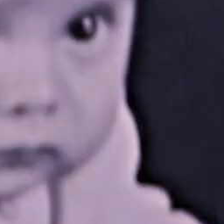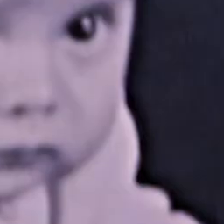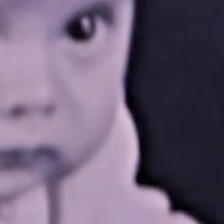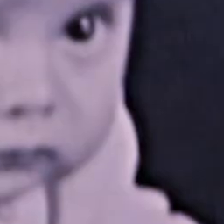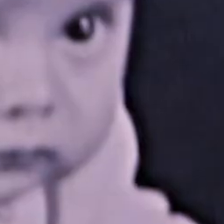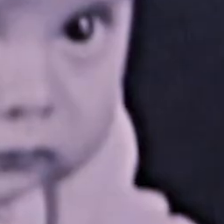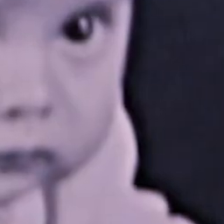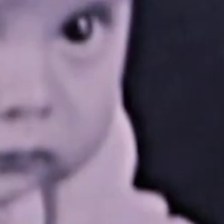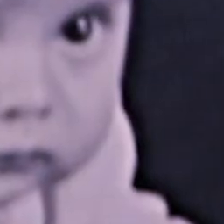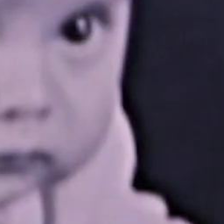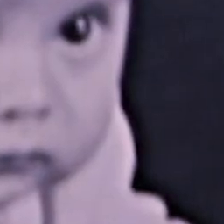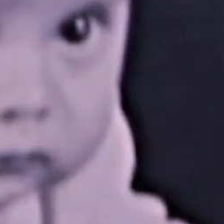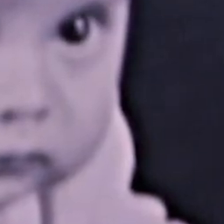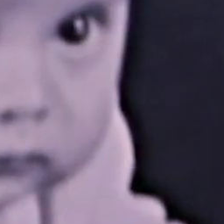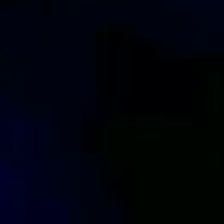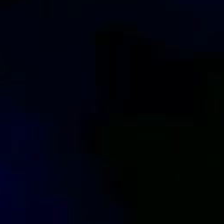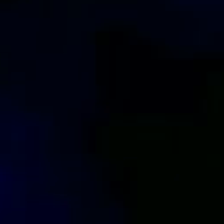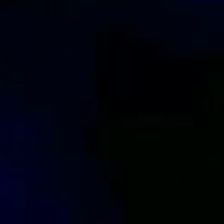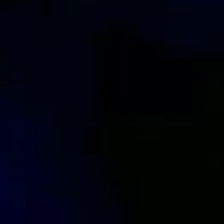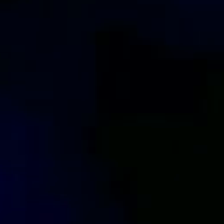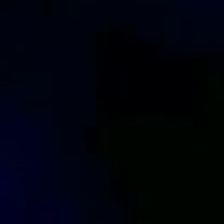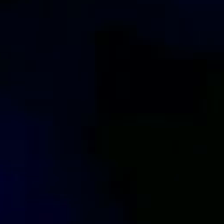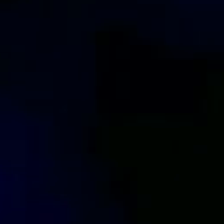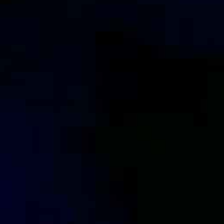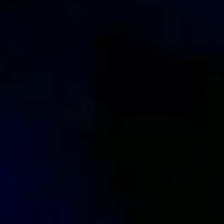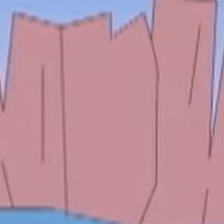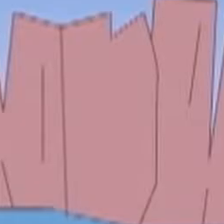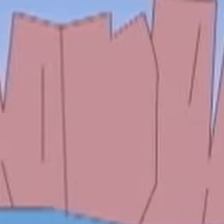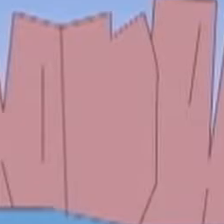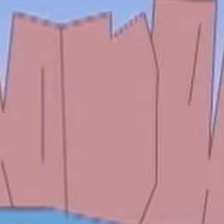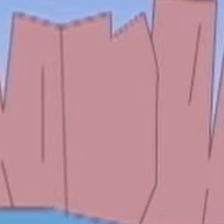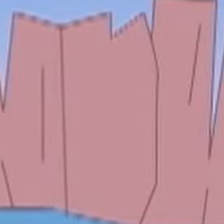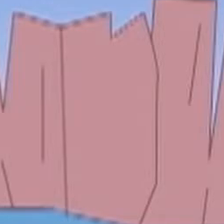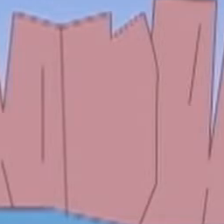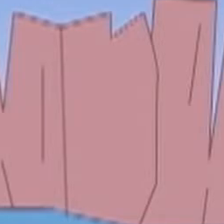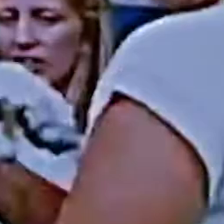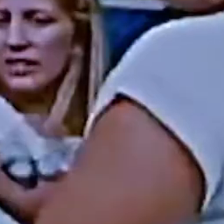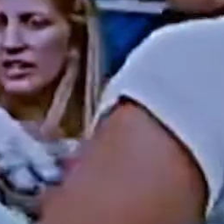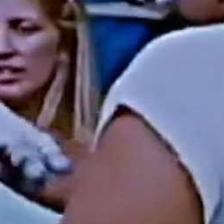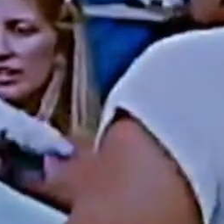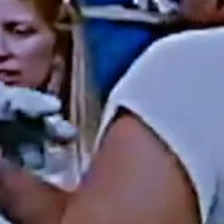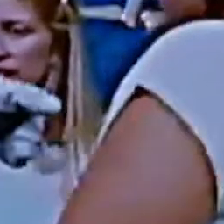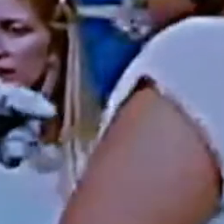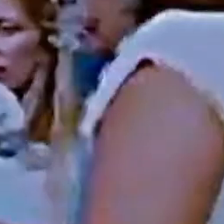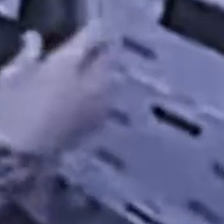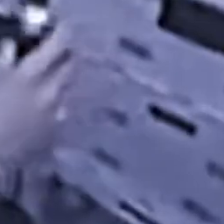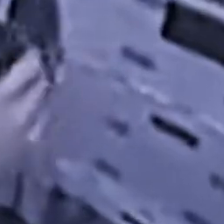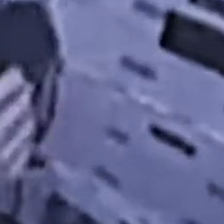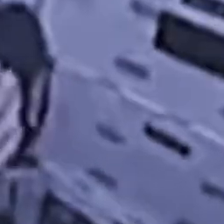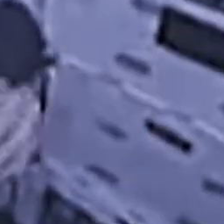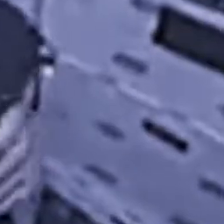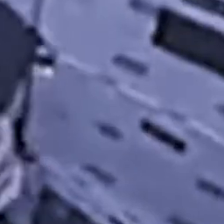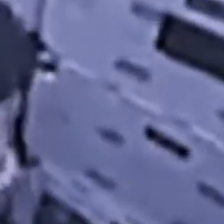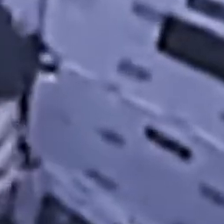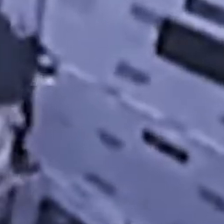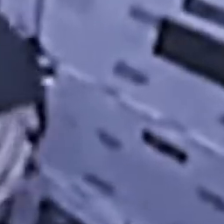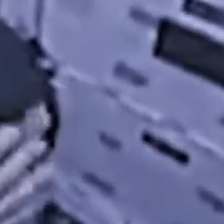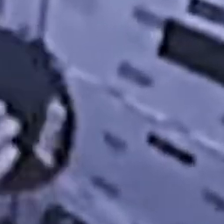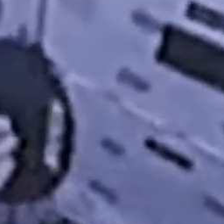Un niño que soñaba con las estrellas. Y un hombre que con su inteligencia lo